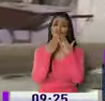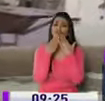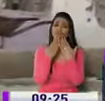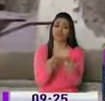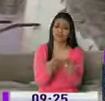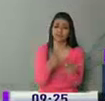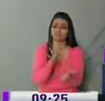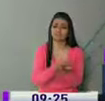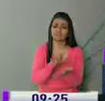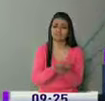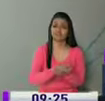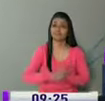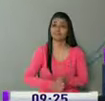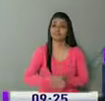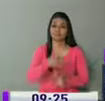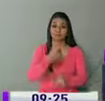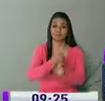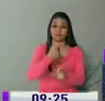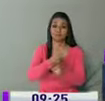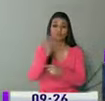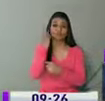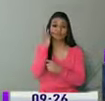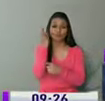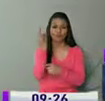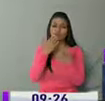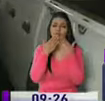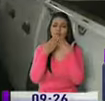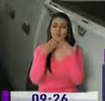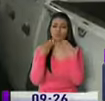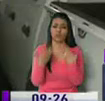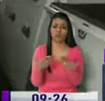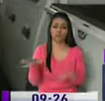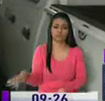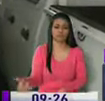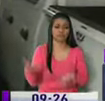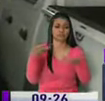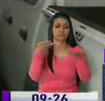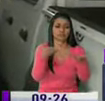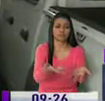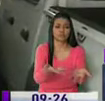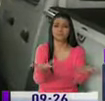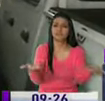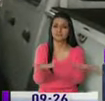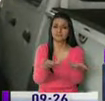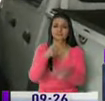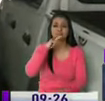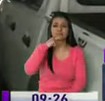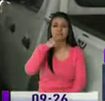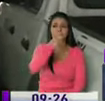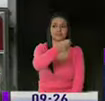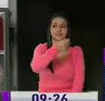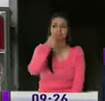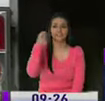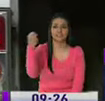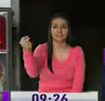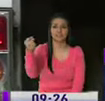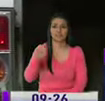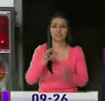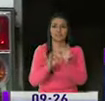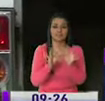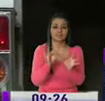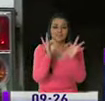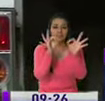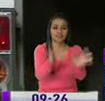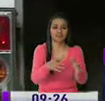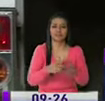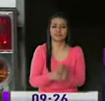hecho esperar. Es así que una mujer de buen corazón donó a los afectados una refrigeradora. Esta refrigeradora